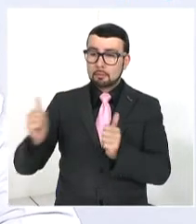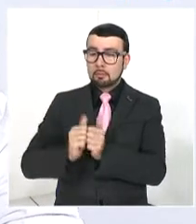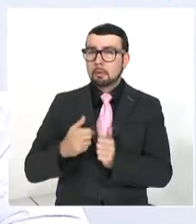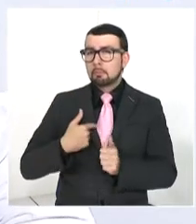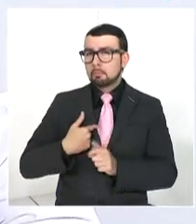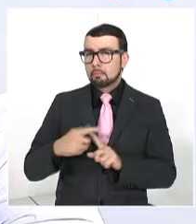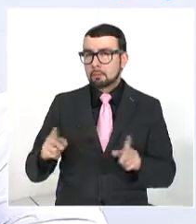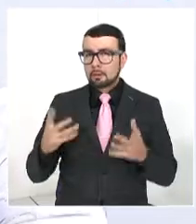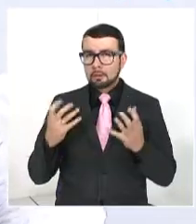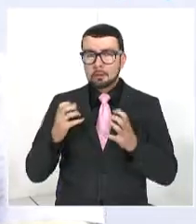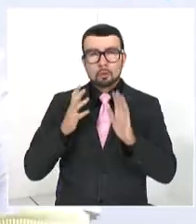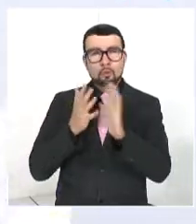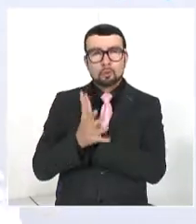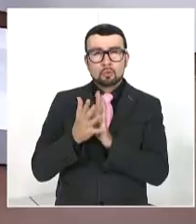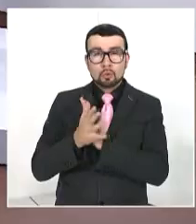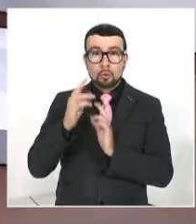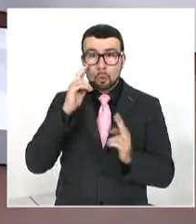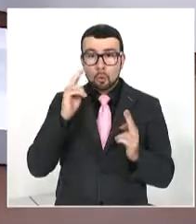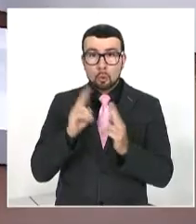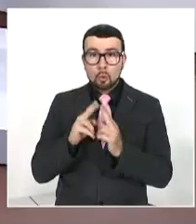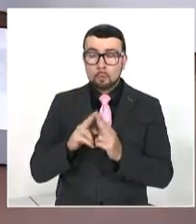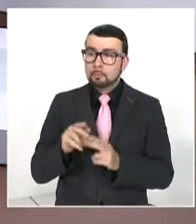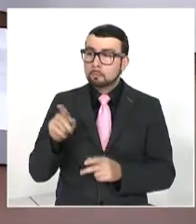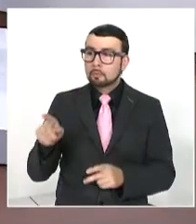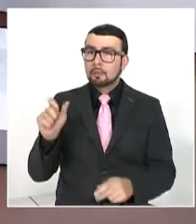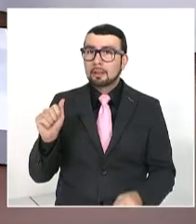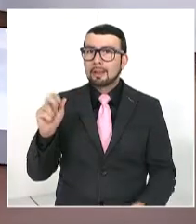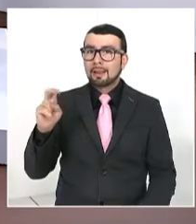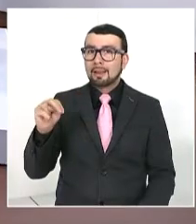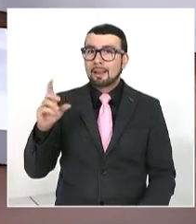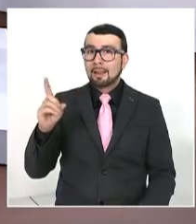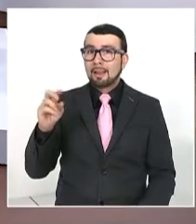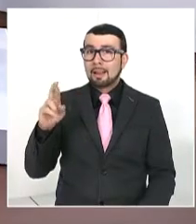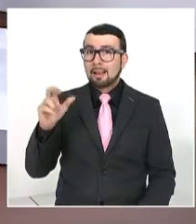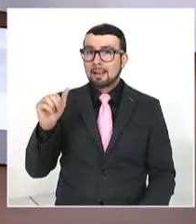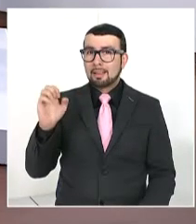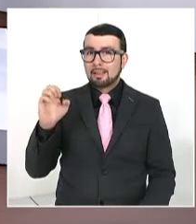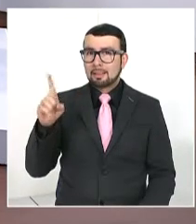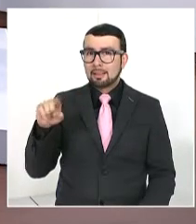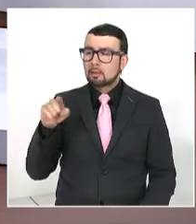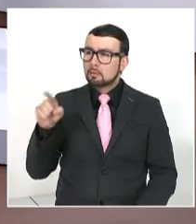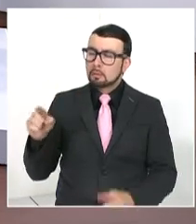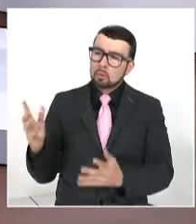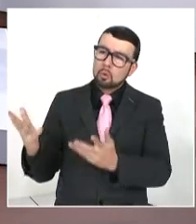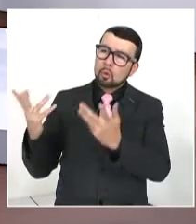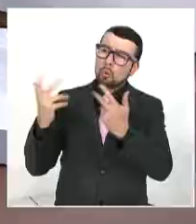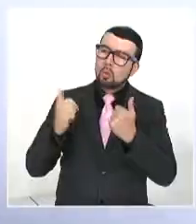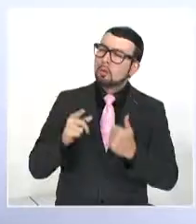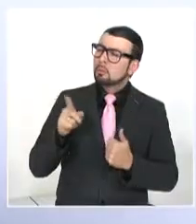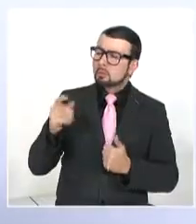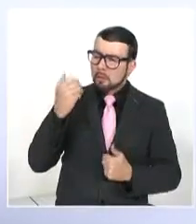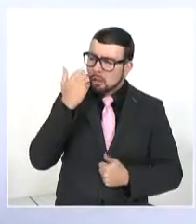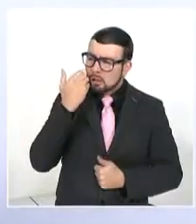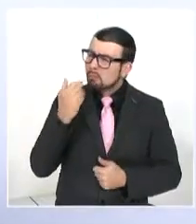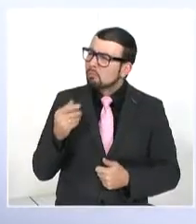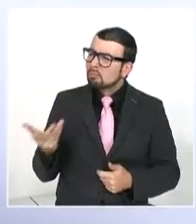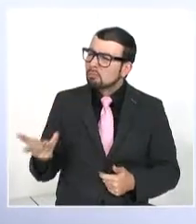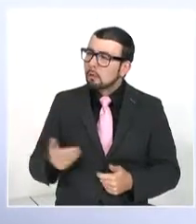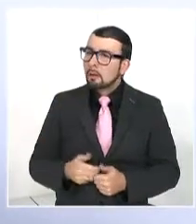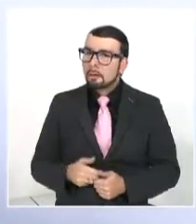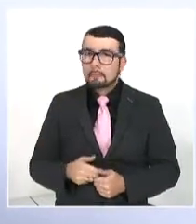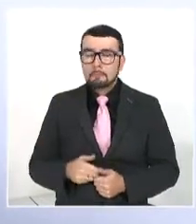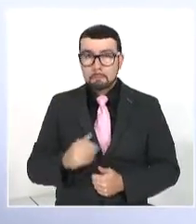esta historia. Doctor Andrés, gracias por estar con nosotros. Cuéntanos, bienvenido, y cuéntanos de tu caso clínico. Buenos días.